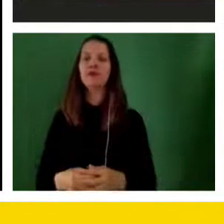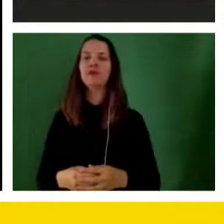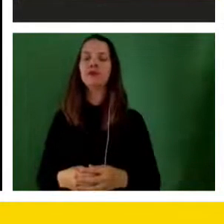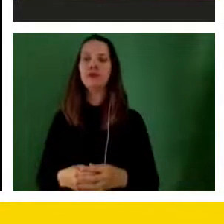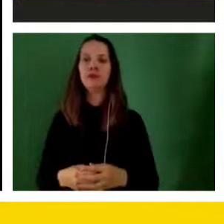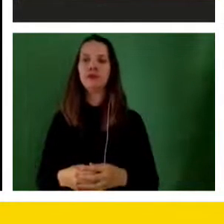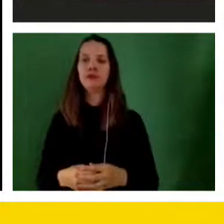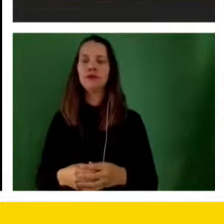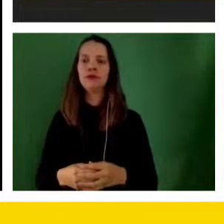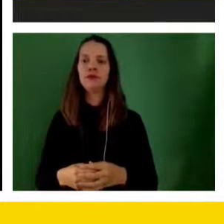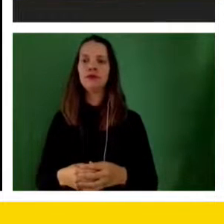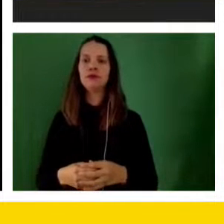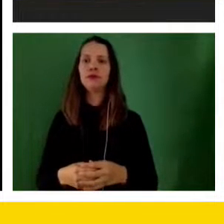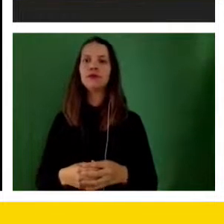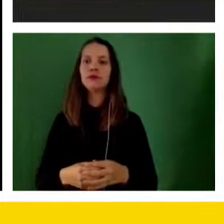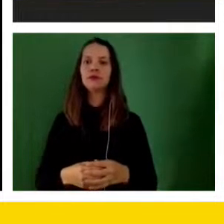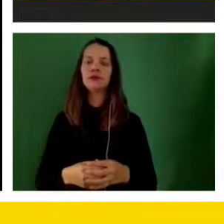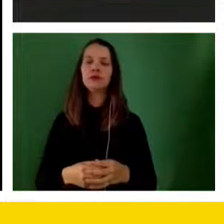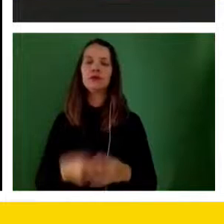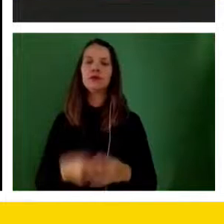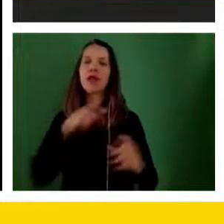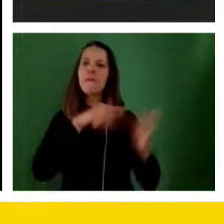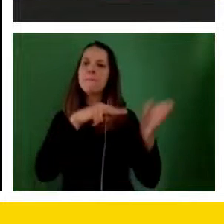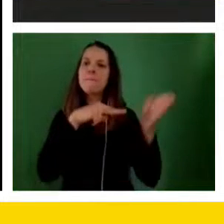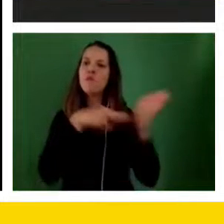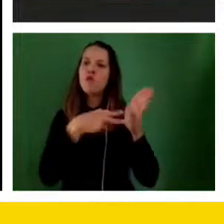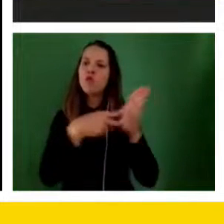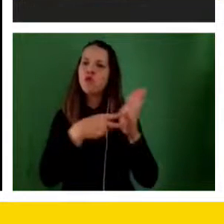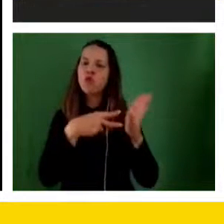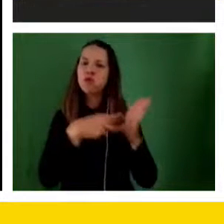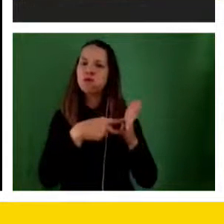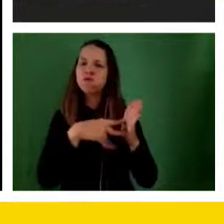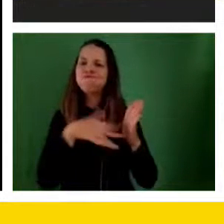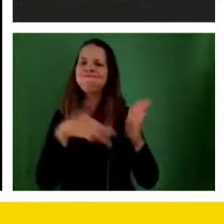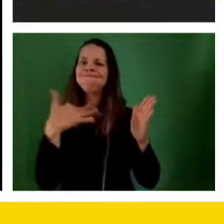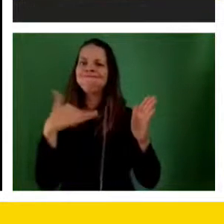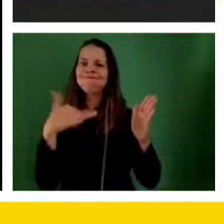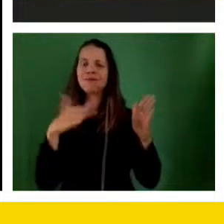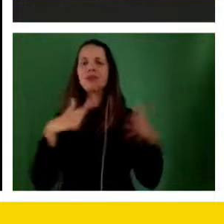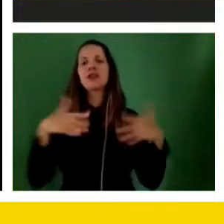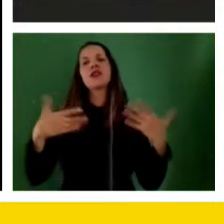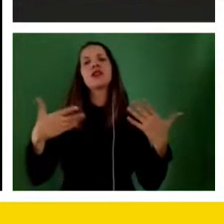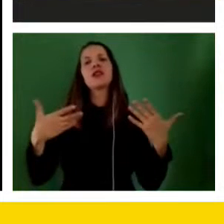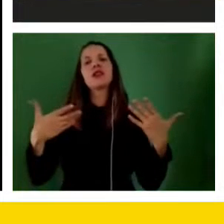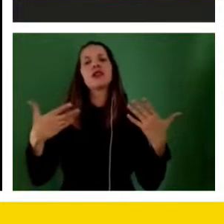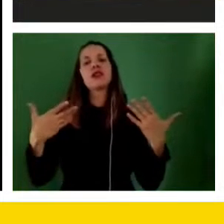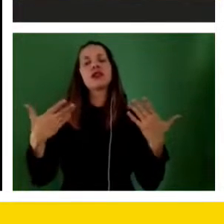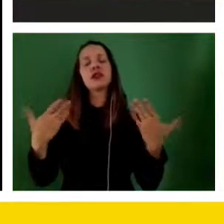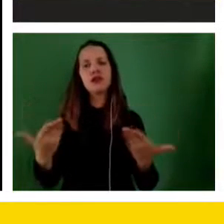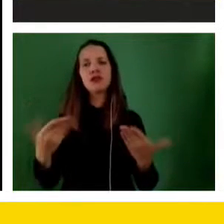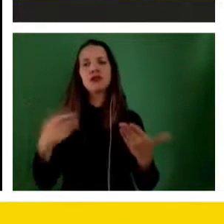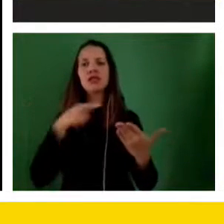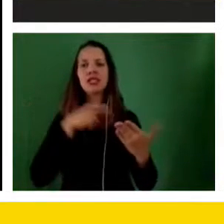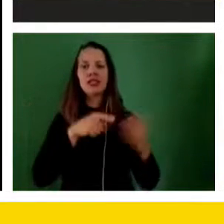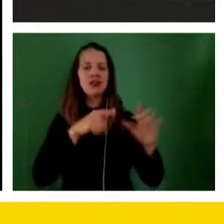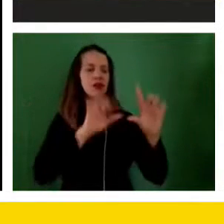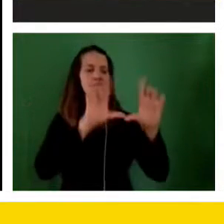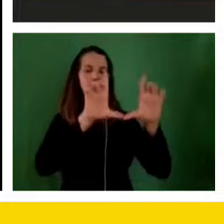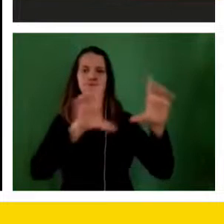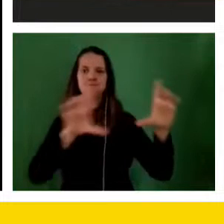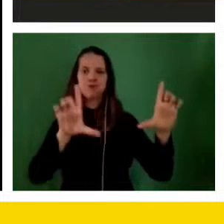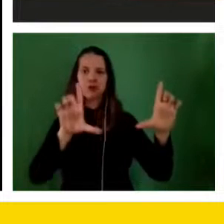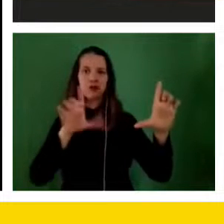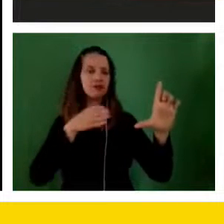que da al parque. Entonces, lo que hemos hecho con esto ha sido inutilizar una entrada a